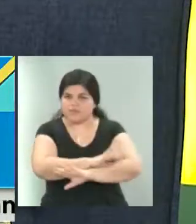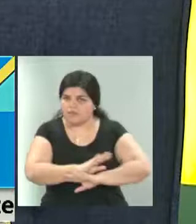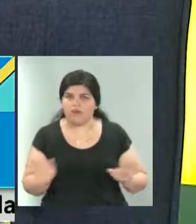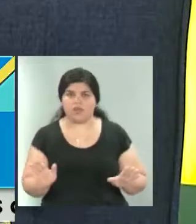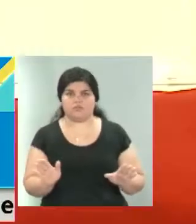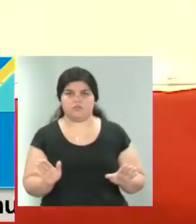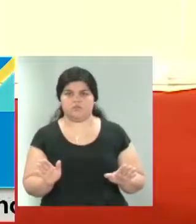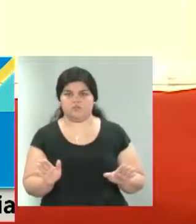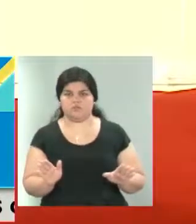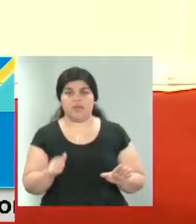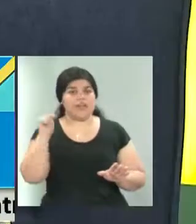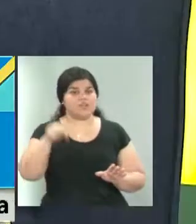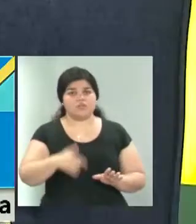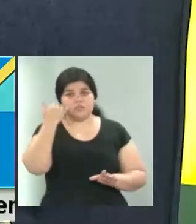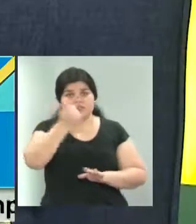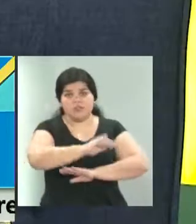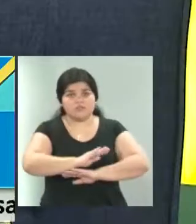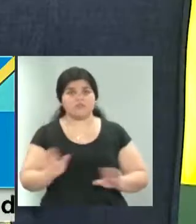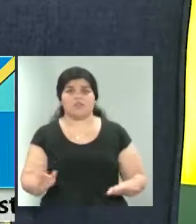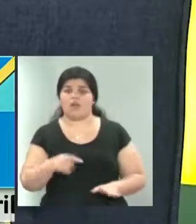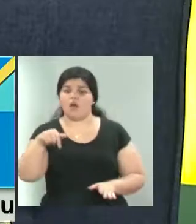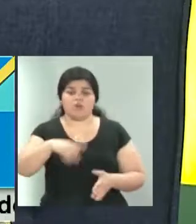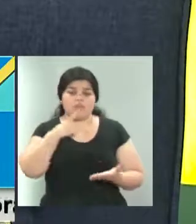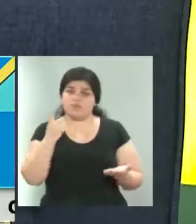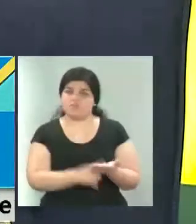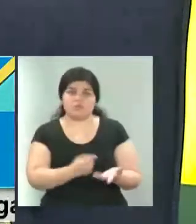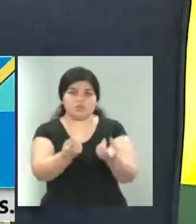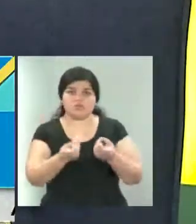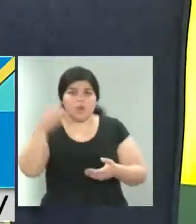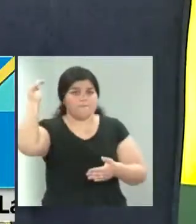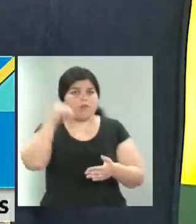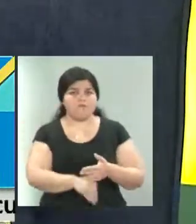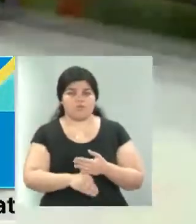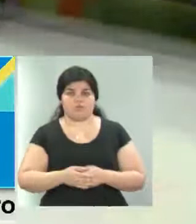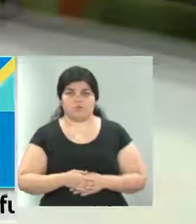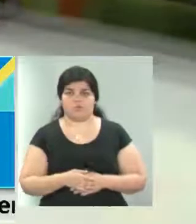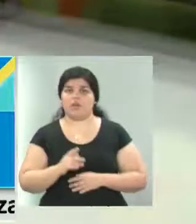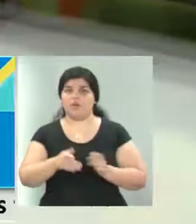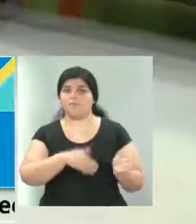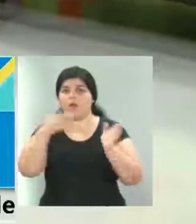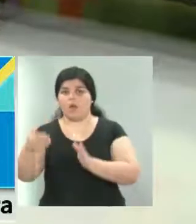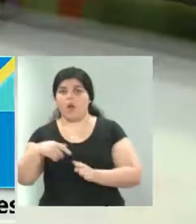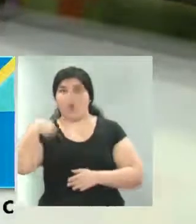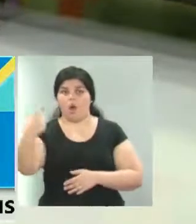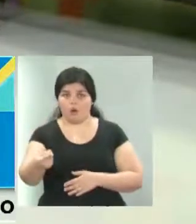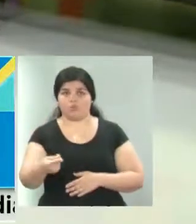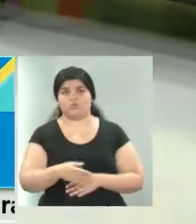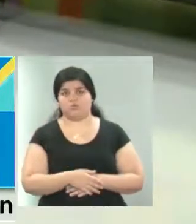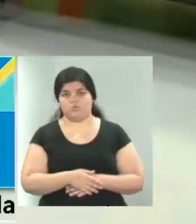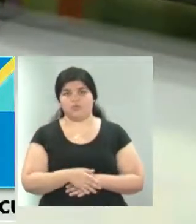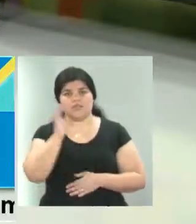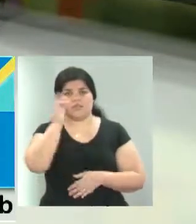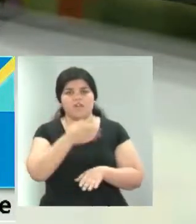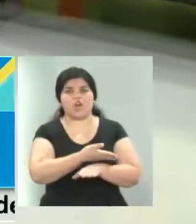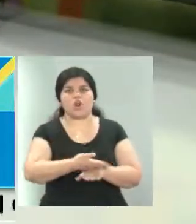veces toca fondo y hay que tomar decisiones de fondo. ¿Viste? De eso vamos a hablar en el próximo bloque acerca de cómo